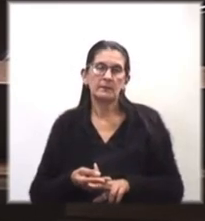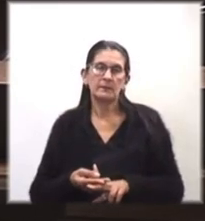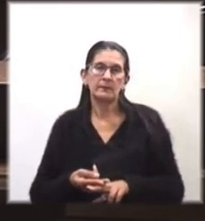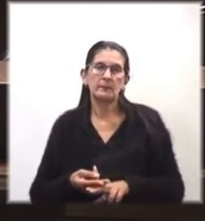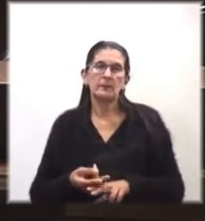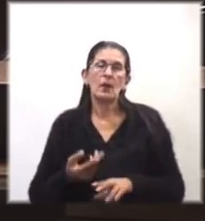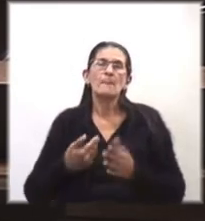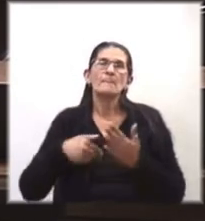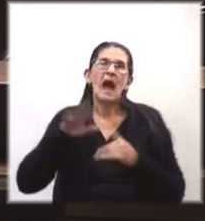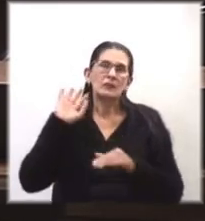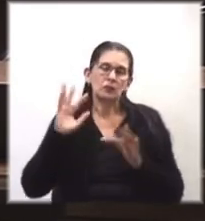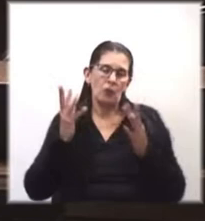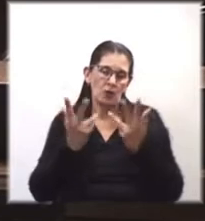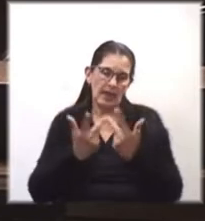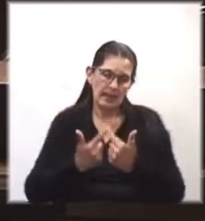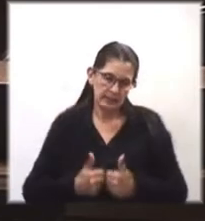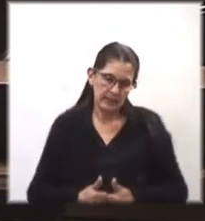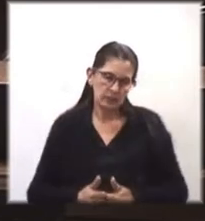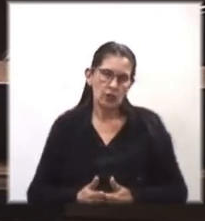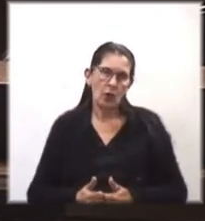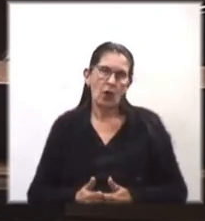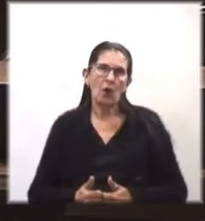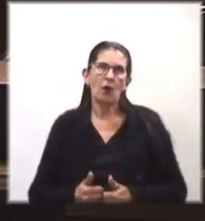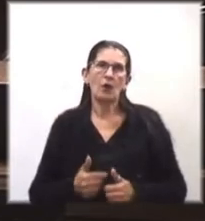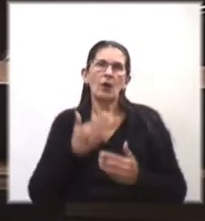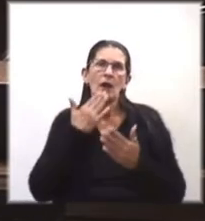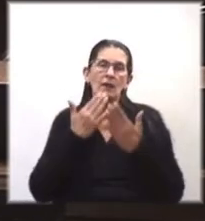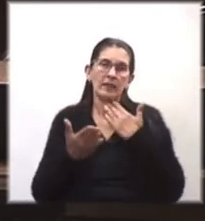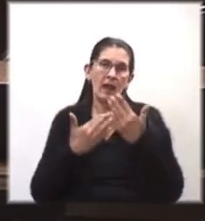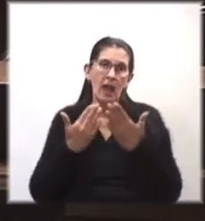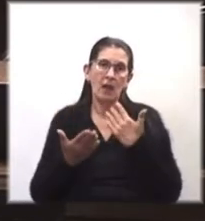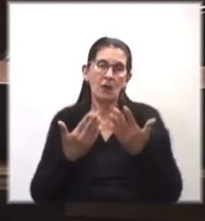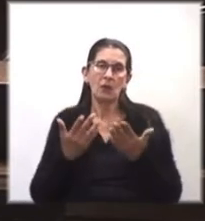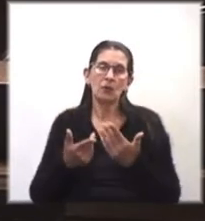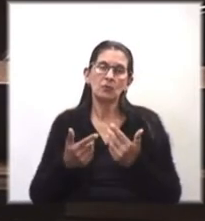con mayor organización, con mayor diálogo, con